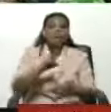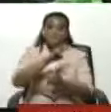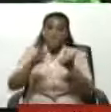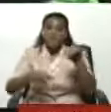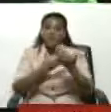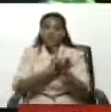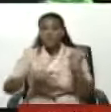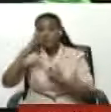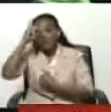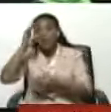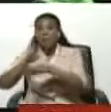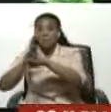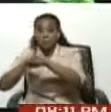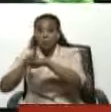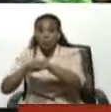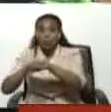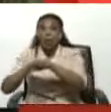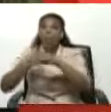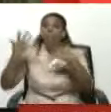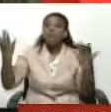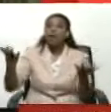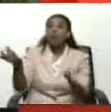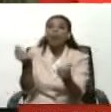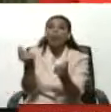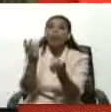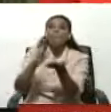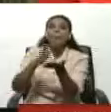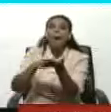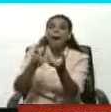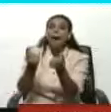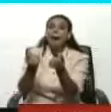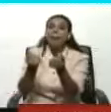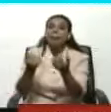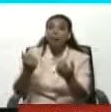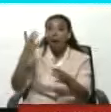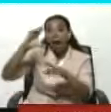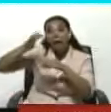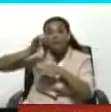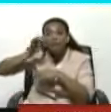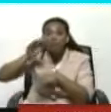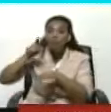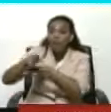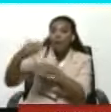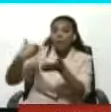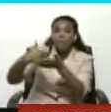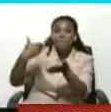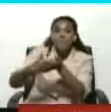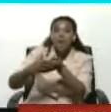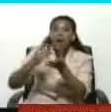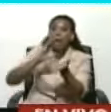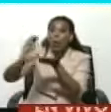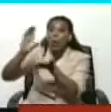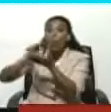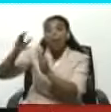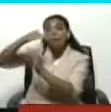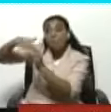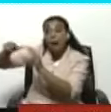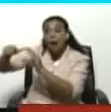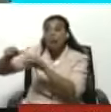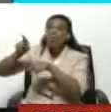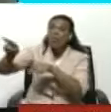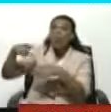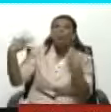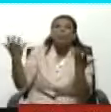Vicepresidenta Delcy, me los desnuda. Mándele a ese pueblo cafetalero de allá los recursos que le enviamos para